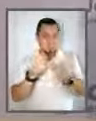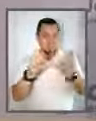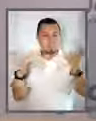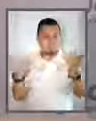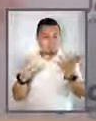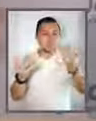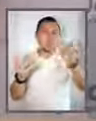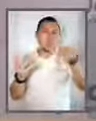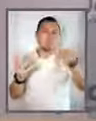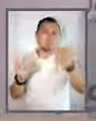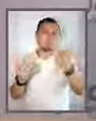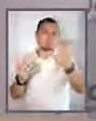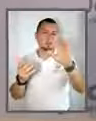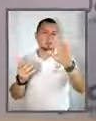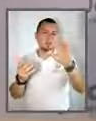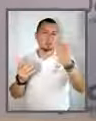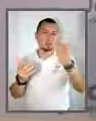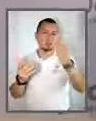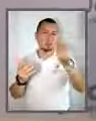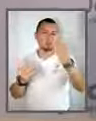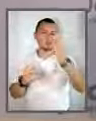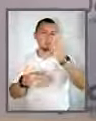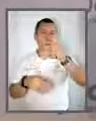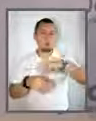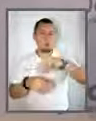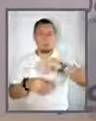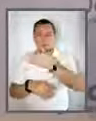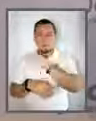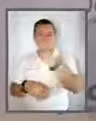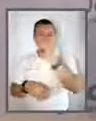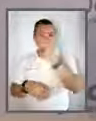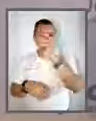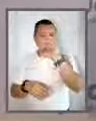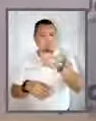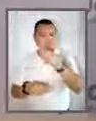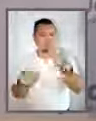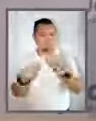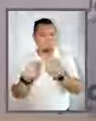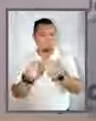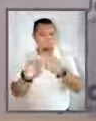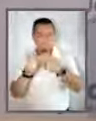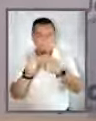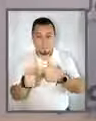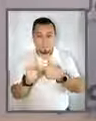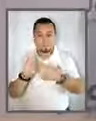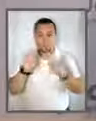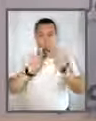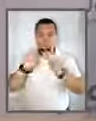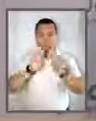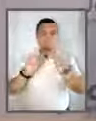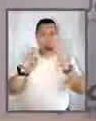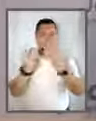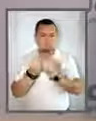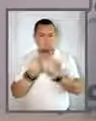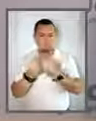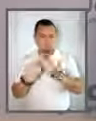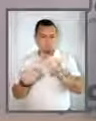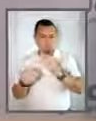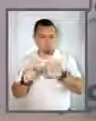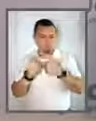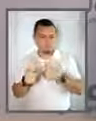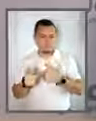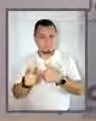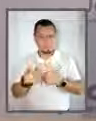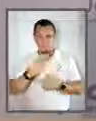de anticuerpos que ahora mencionaba el doctor Fernando Petersen. Sin embargo, hay pruebas moleculares también que,